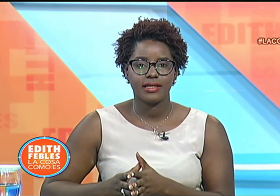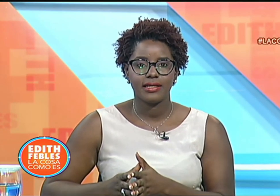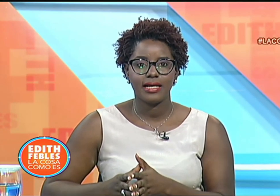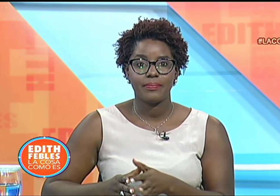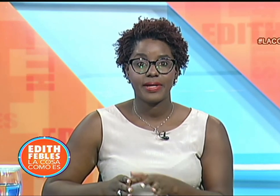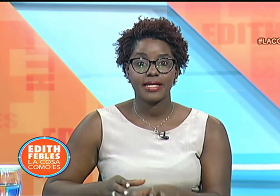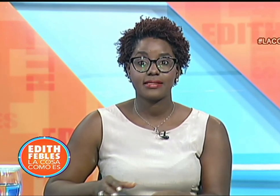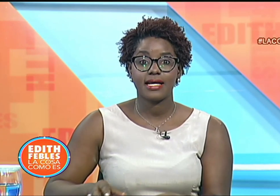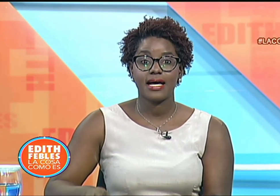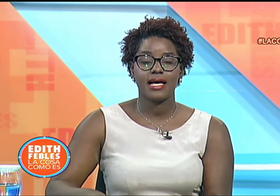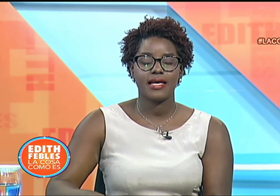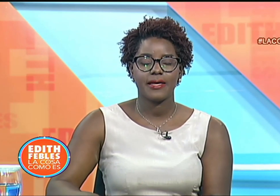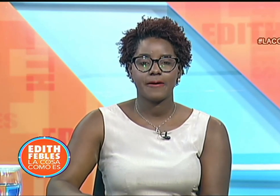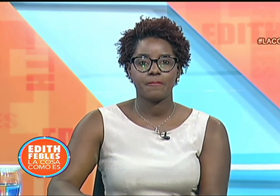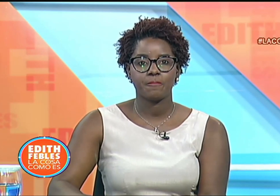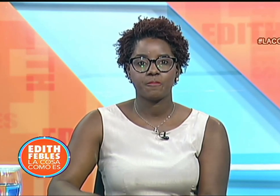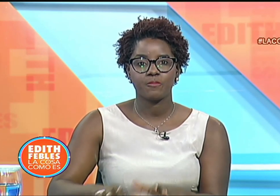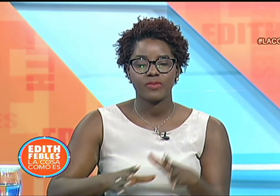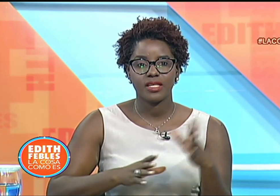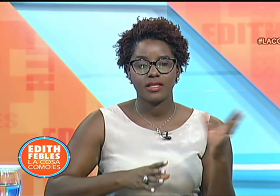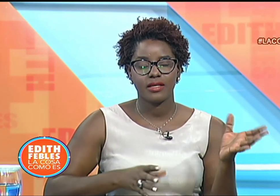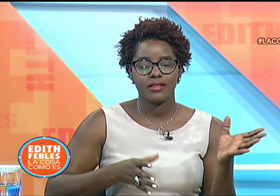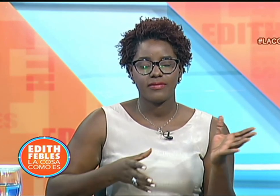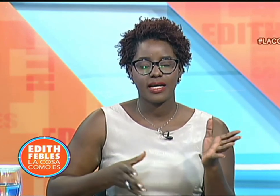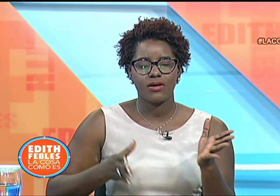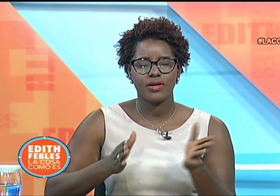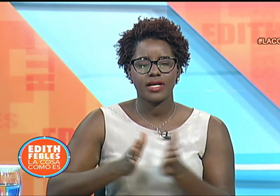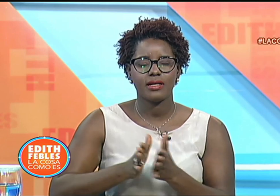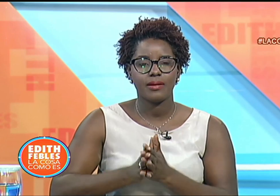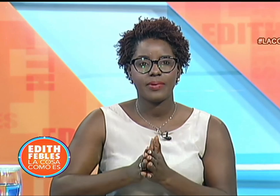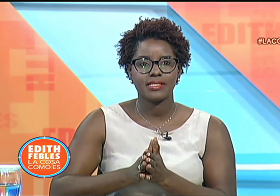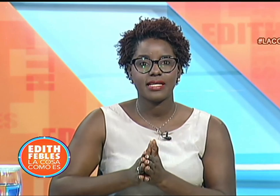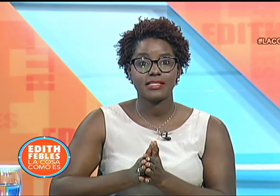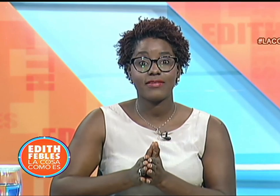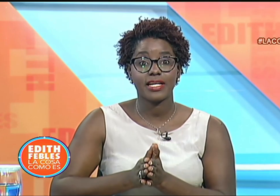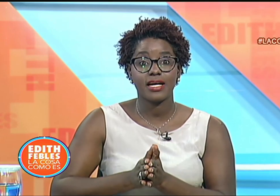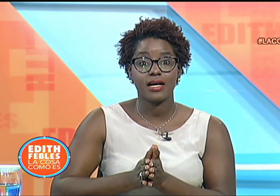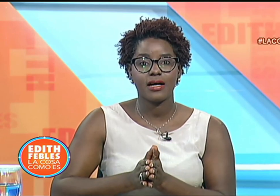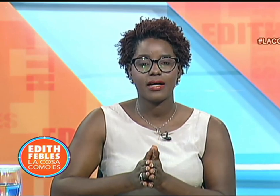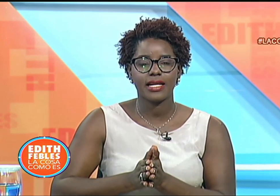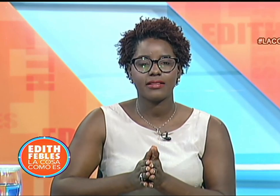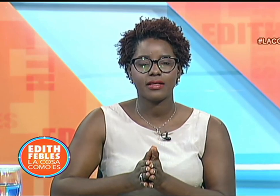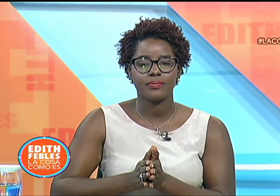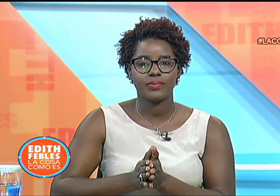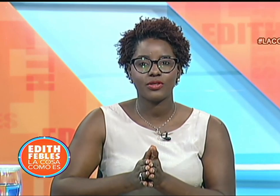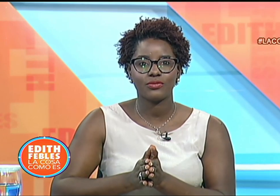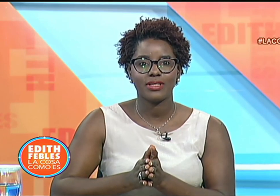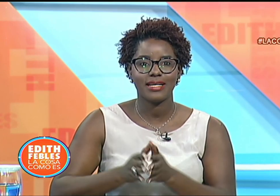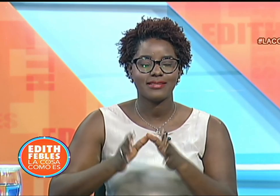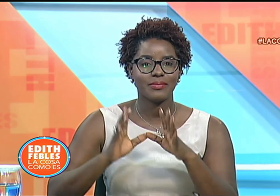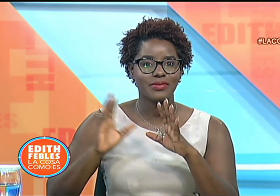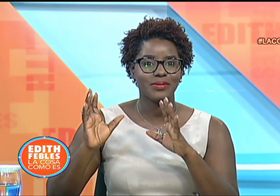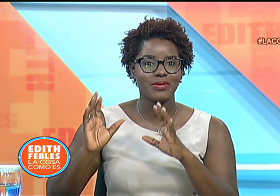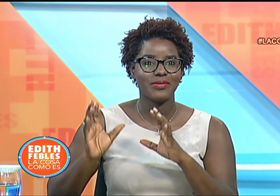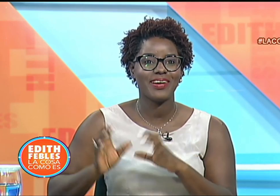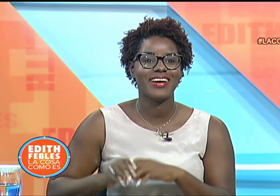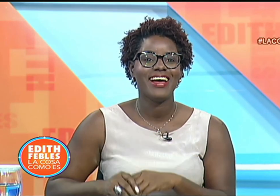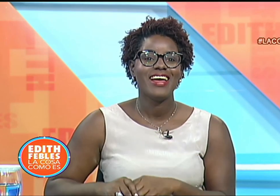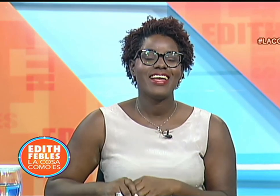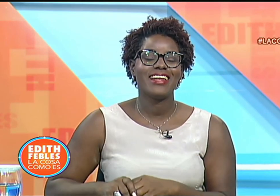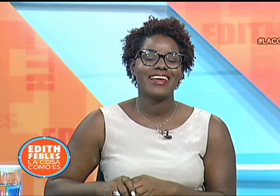de la presa de Barahona, la presa de Sabana Grande, perdón, ahí se me